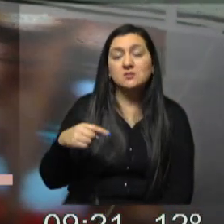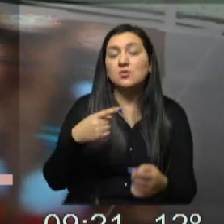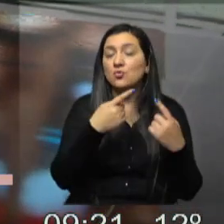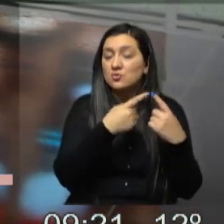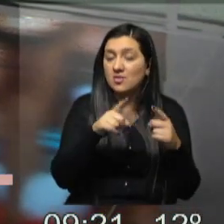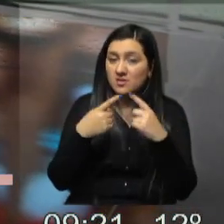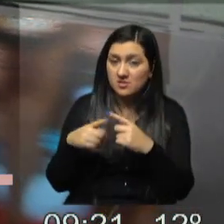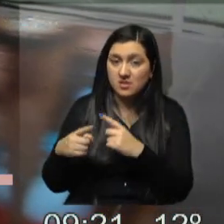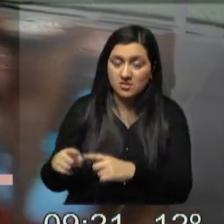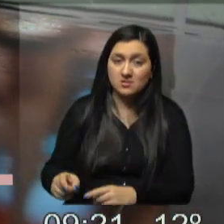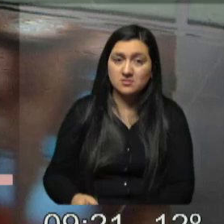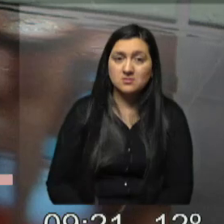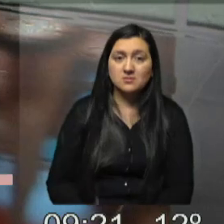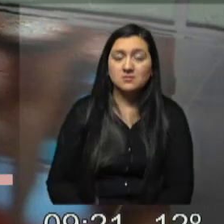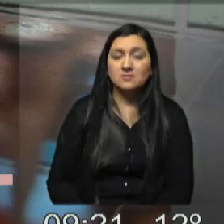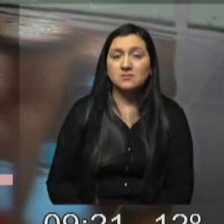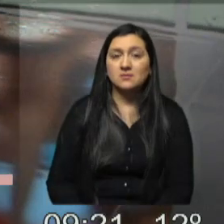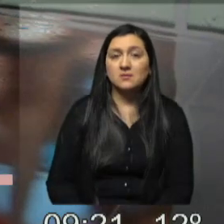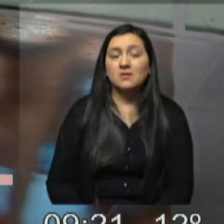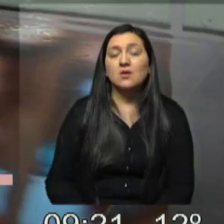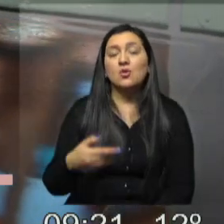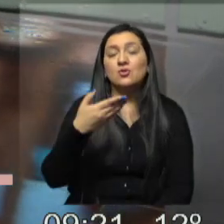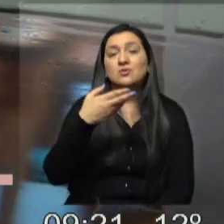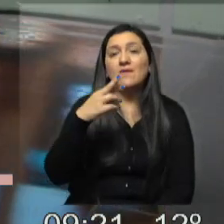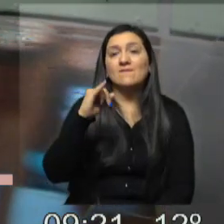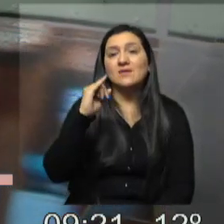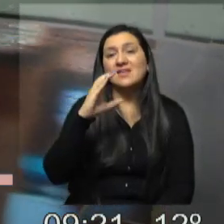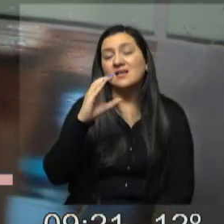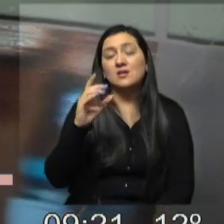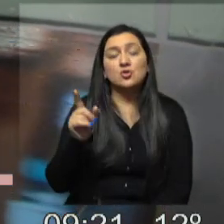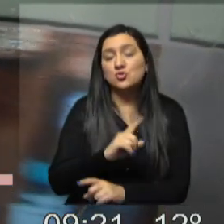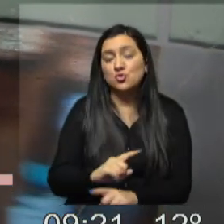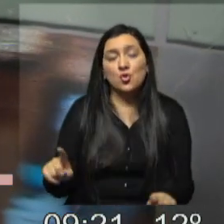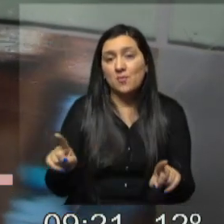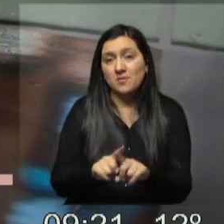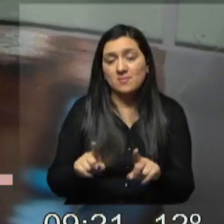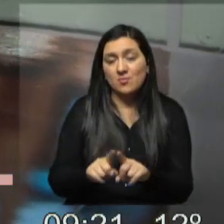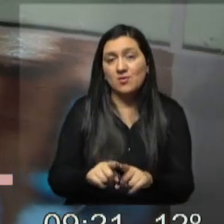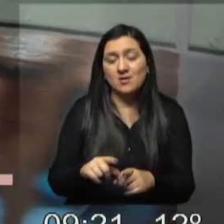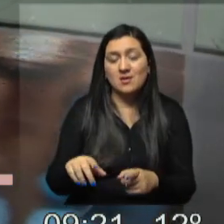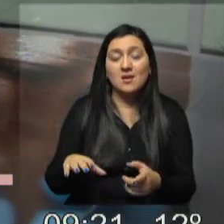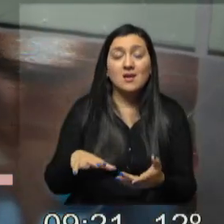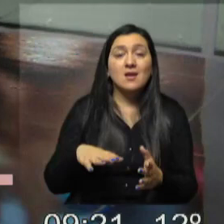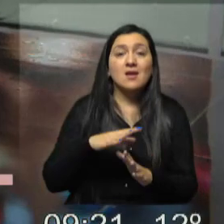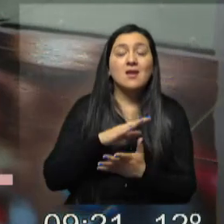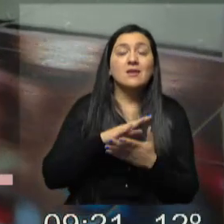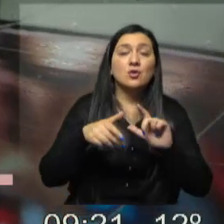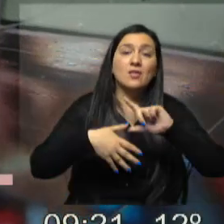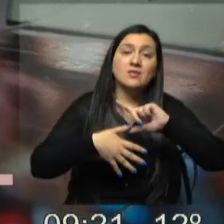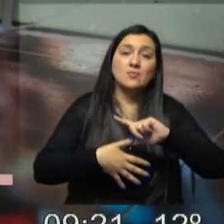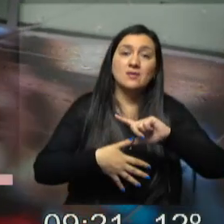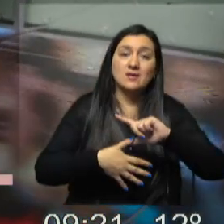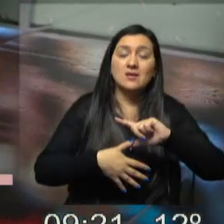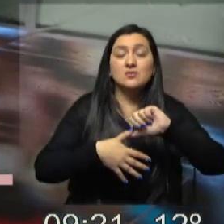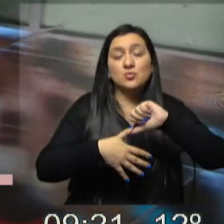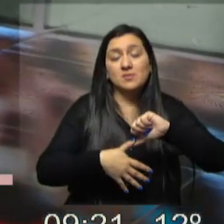China estaba y Rusia, con el BRIC, ¿no? Claro, los BRICS ya no son exactamente lo mismo. La región sudamericana y latinoamericana ha tenido cambios,